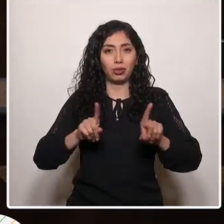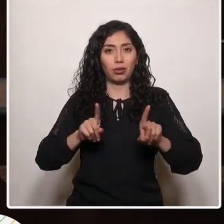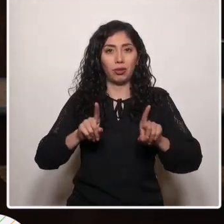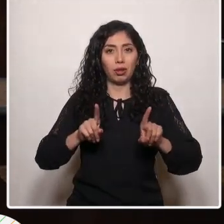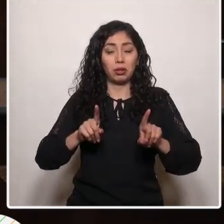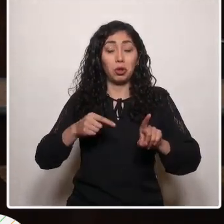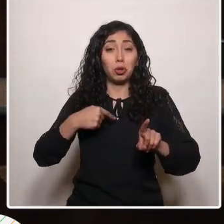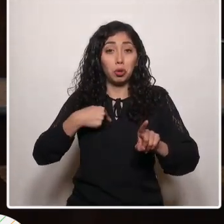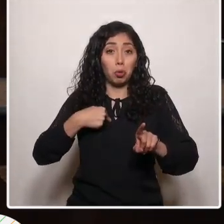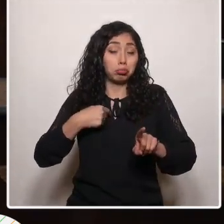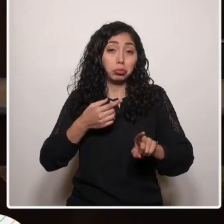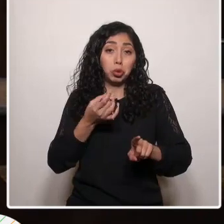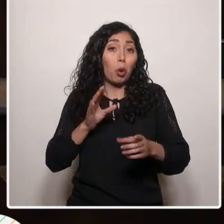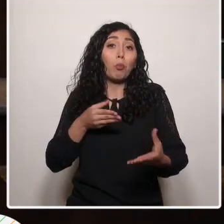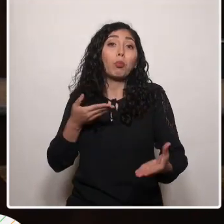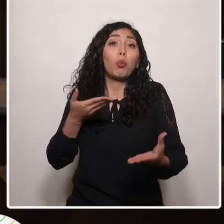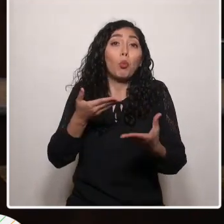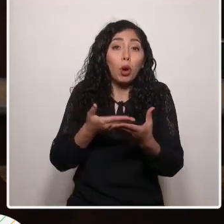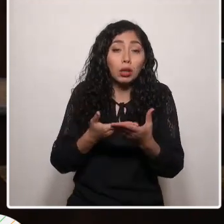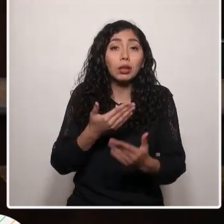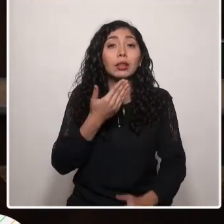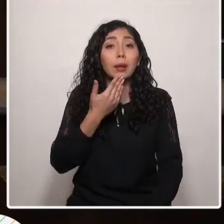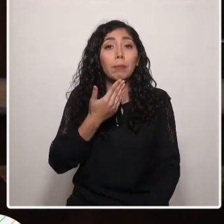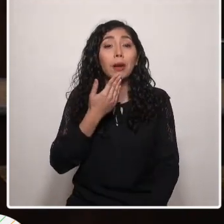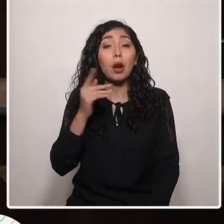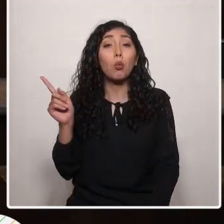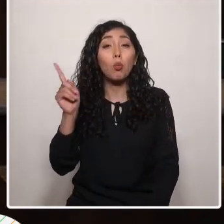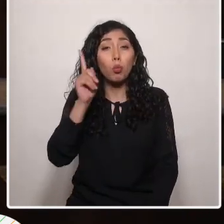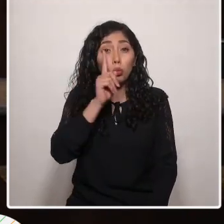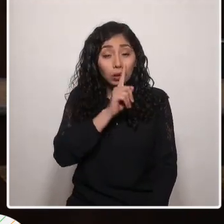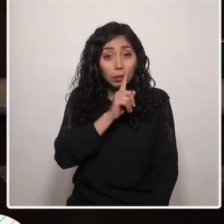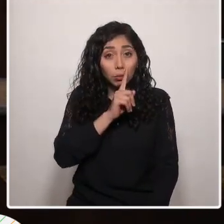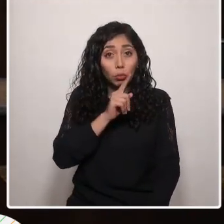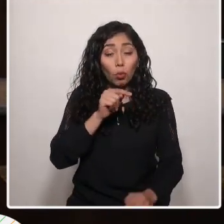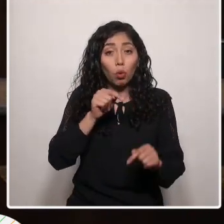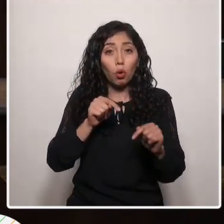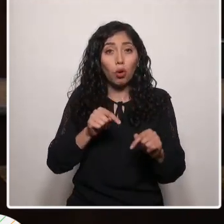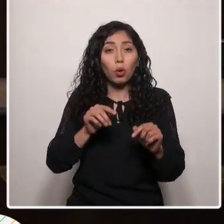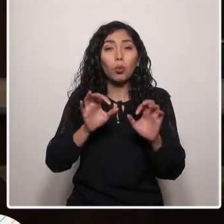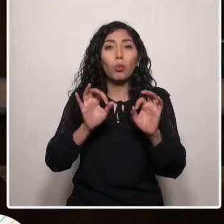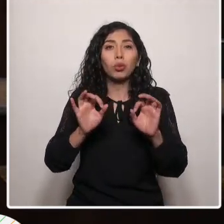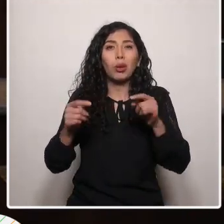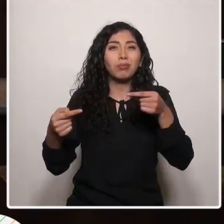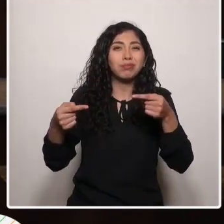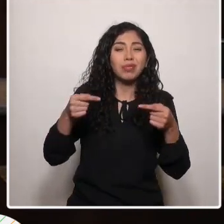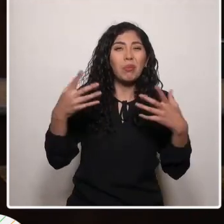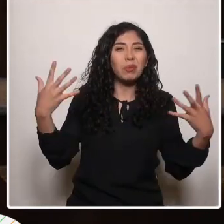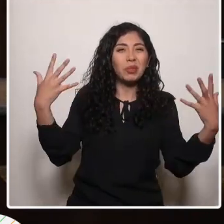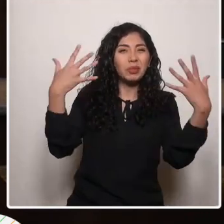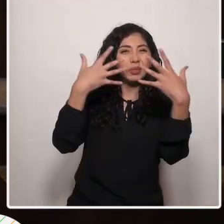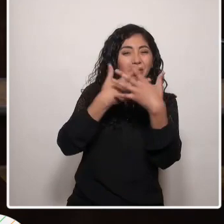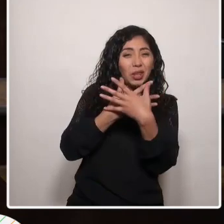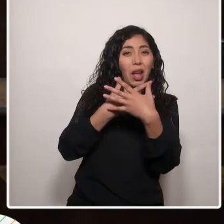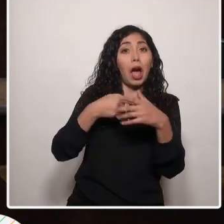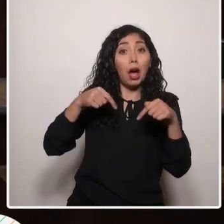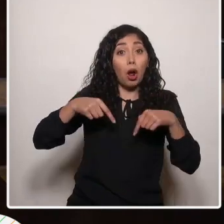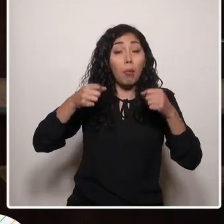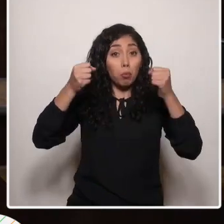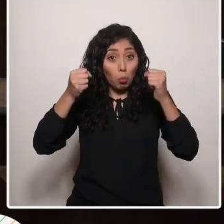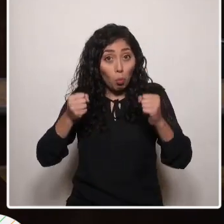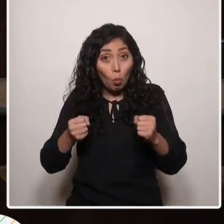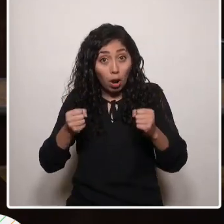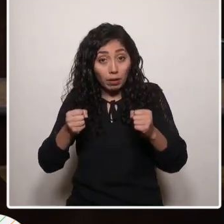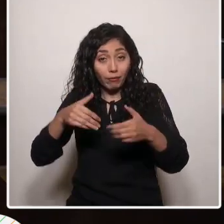como propuesta. Y por último, señor secretario, dado que se suscitó una controversia de interpretación y que está la posibilidad de